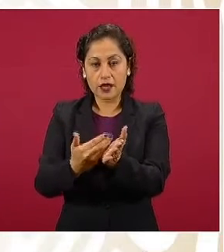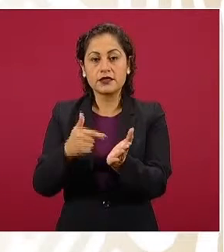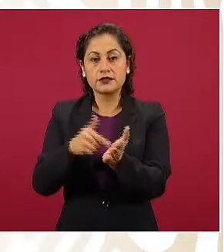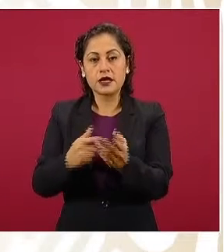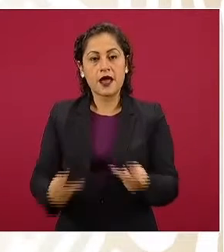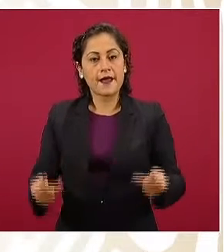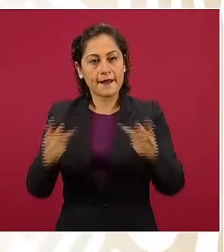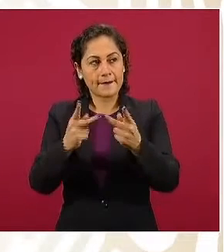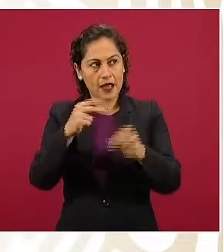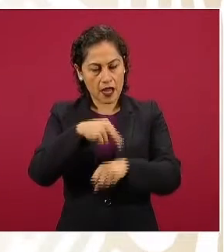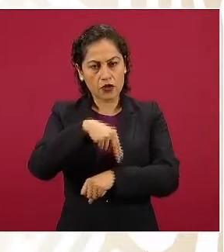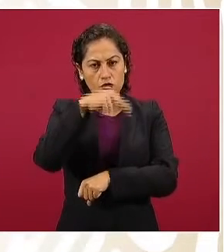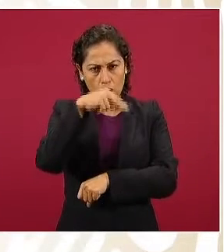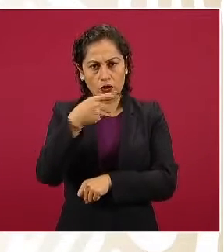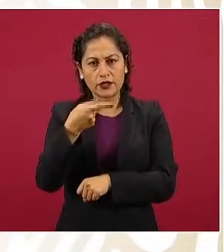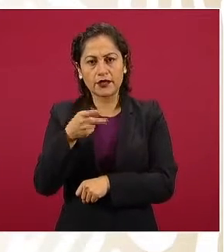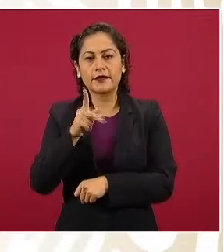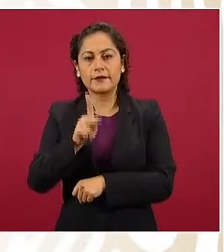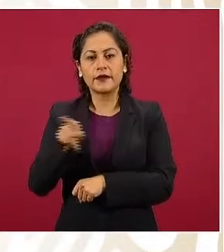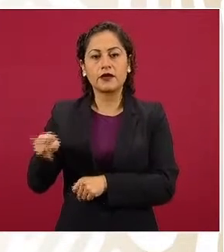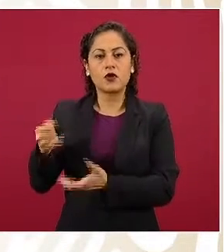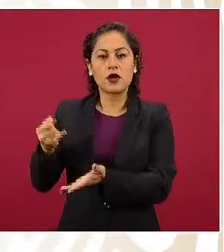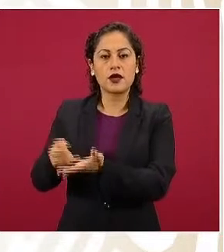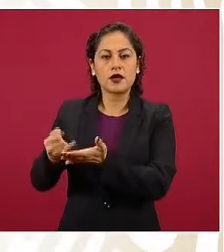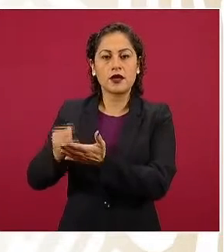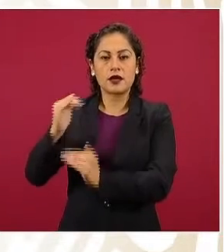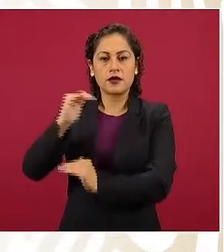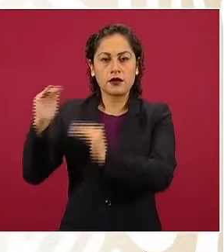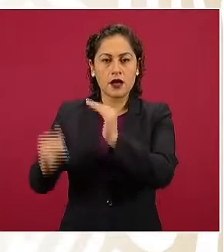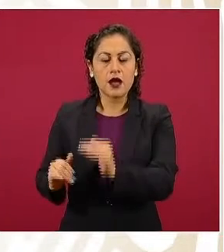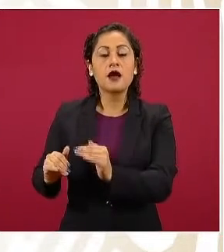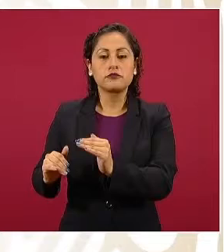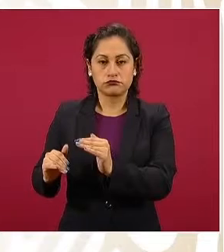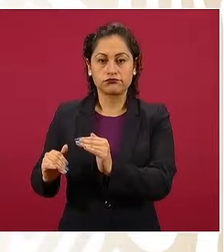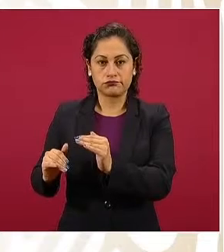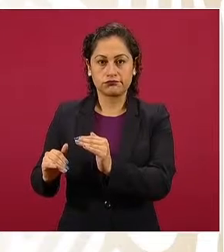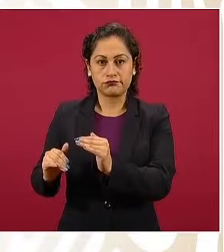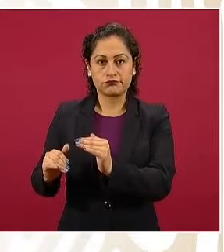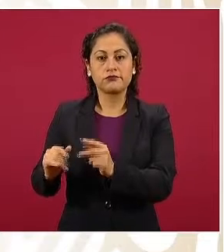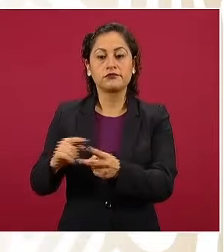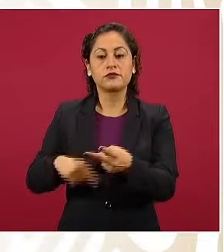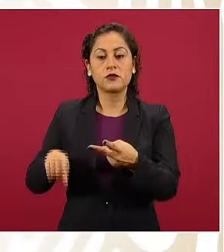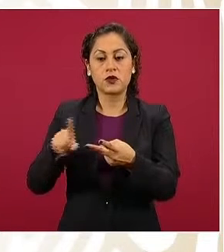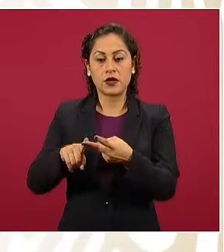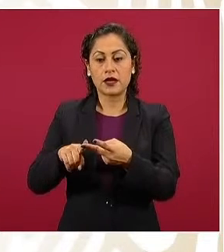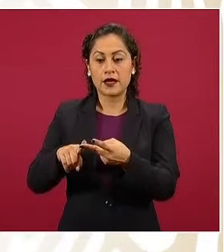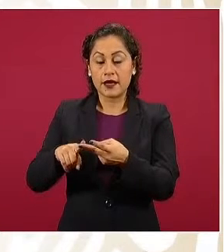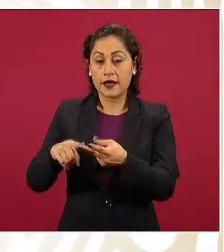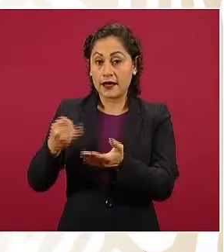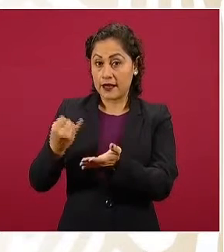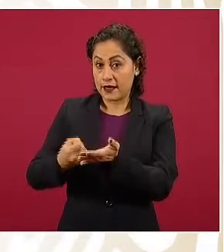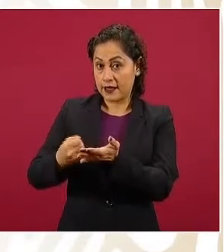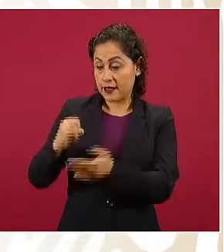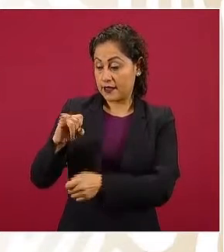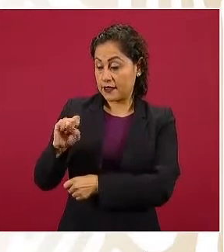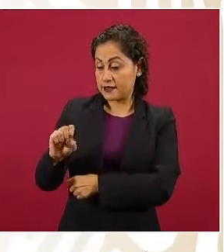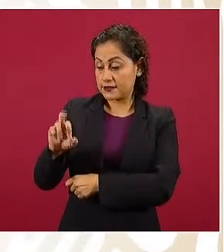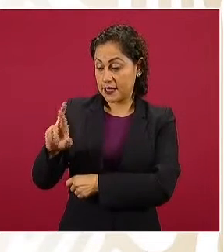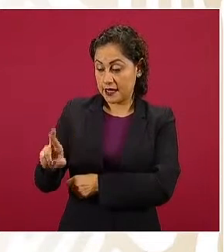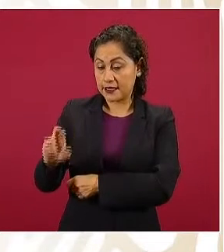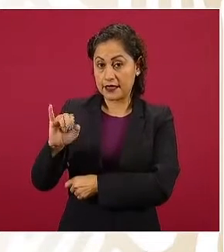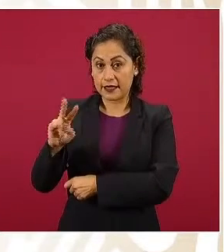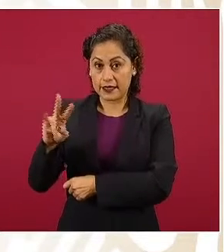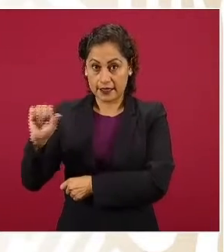la frontera norte, es una reducción del IVA del 16 al 8%, una reducción del impuesto sobre la renta del